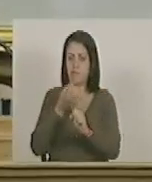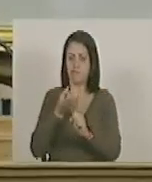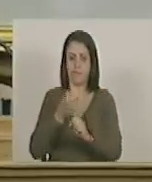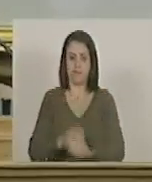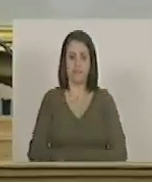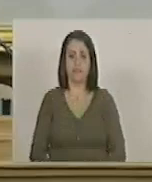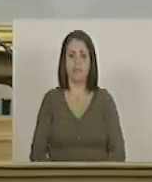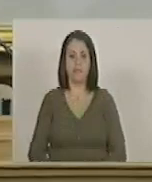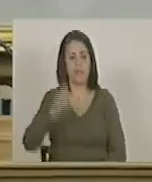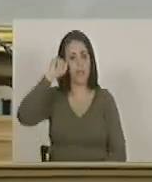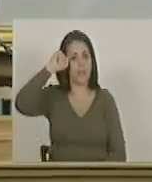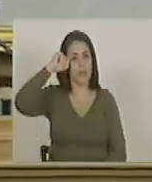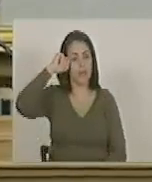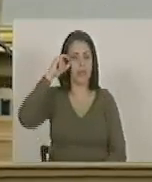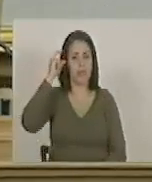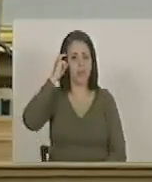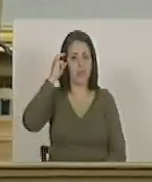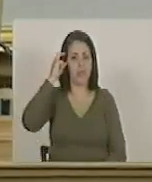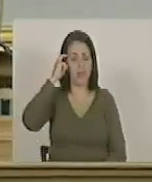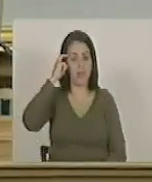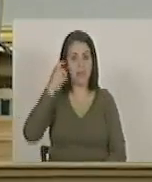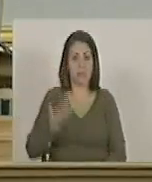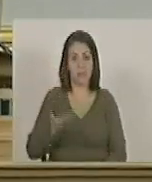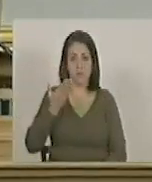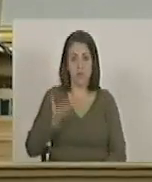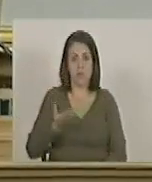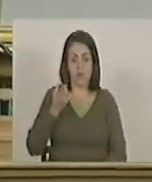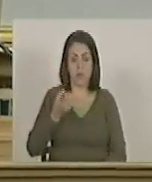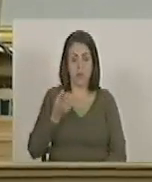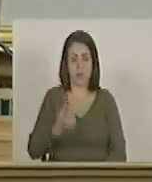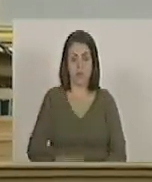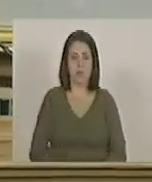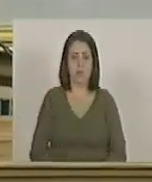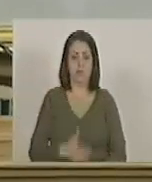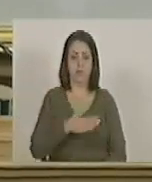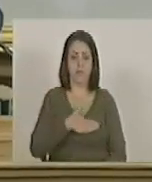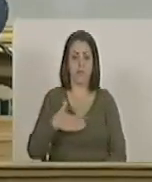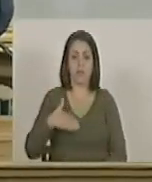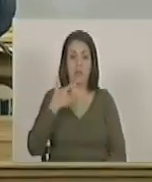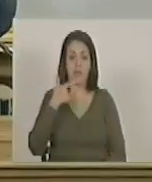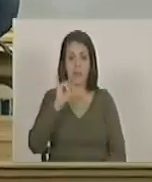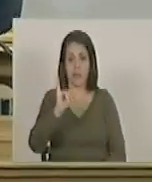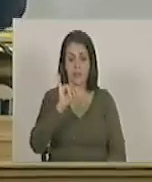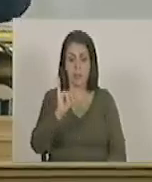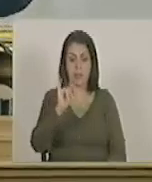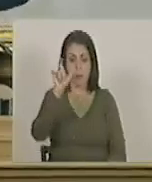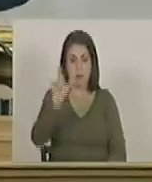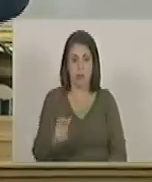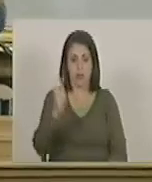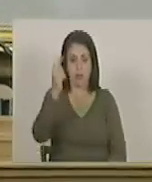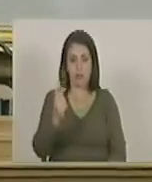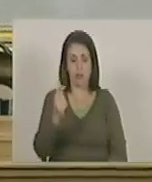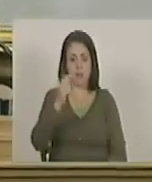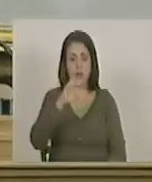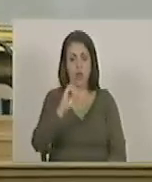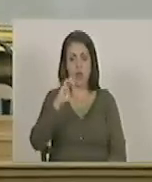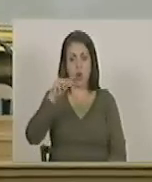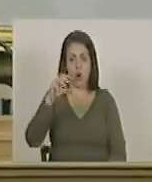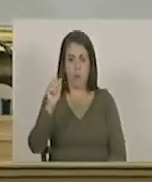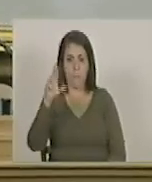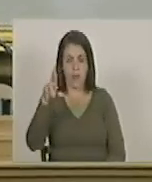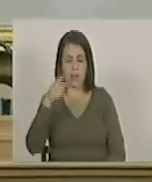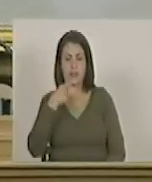intervención para conmemorar estos días y esta fecha tan importante. Quiero dejar sobre este mismo punto en el derecho de palabra al diputado Marávila.